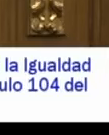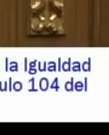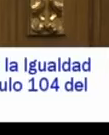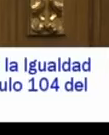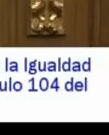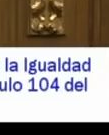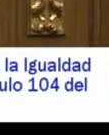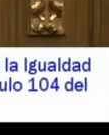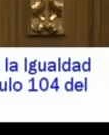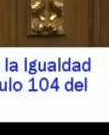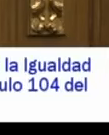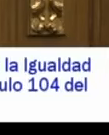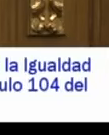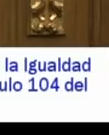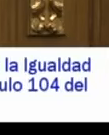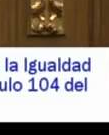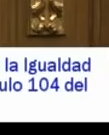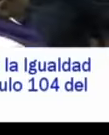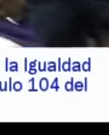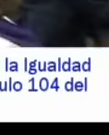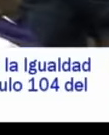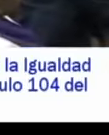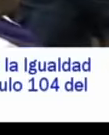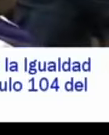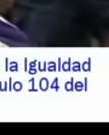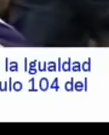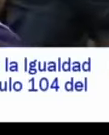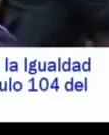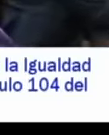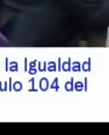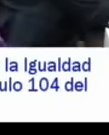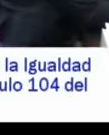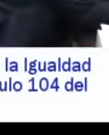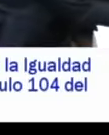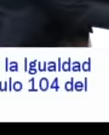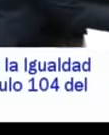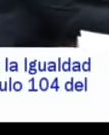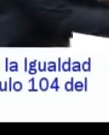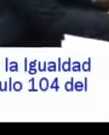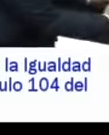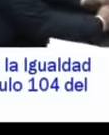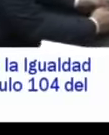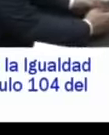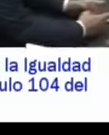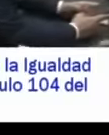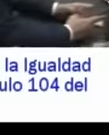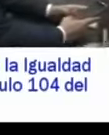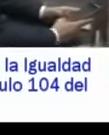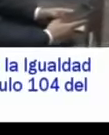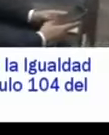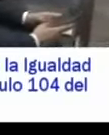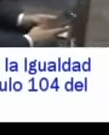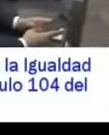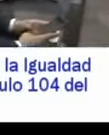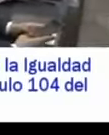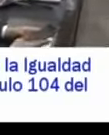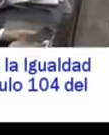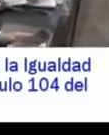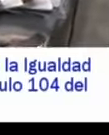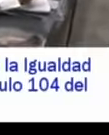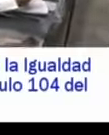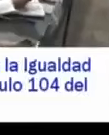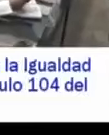representación equilibrada de mujeres y hombres en los puestos de poder y de toma de decisiones en todas las esferas de la vida,